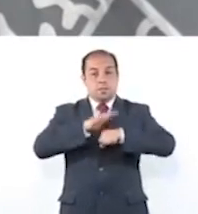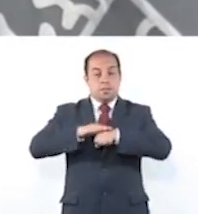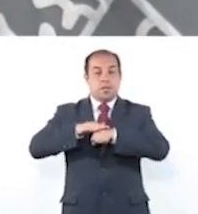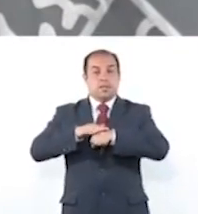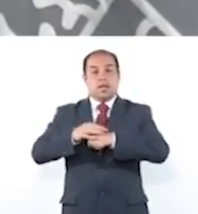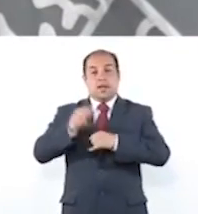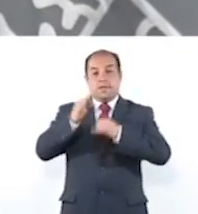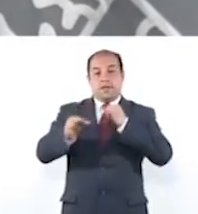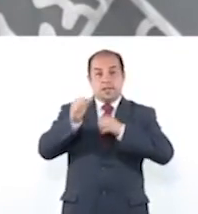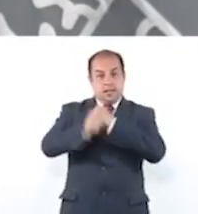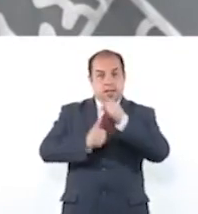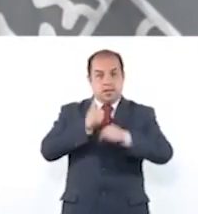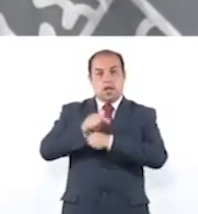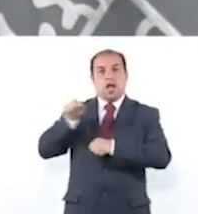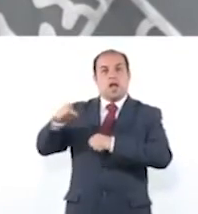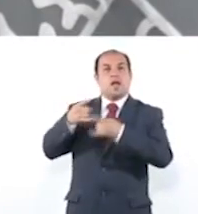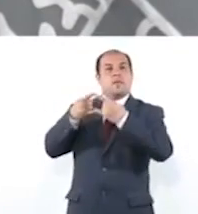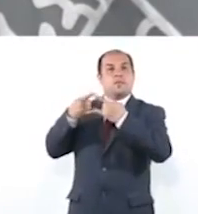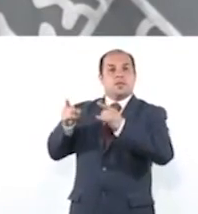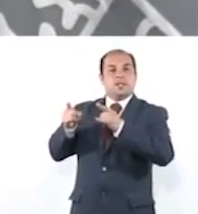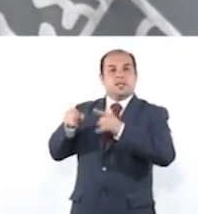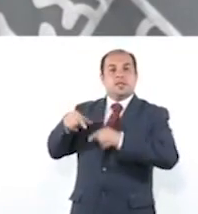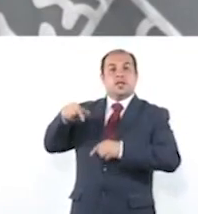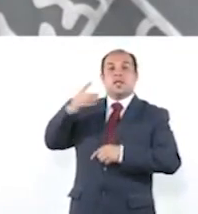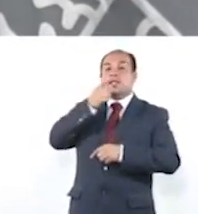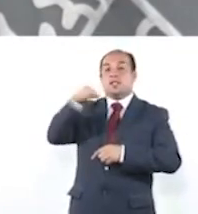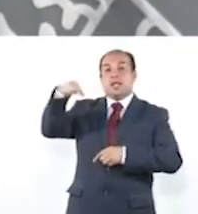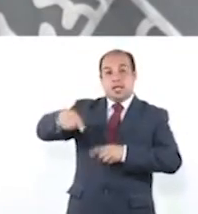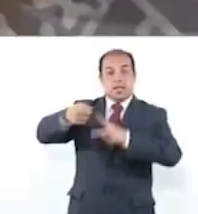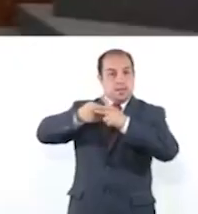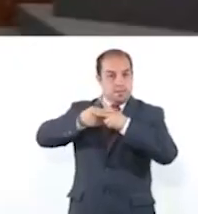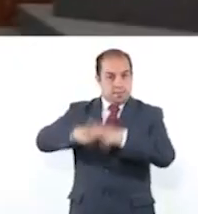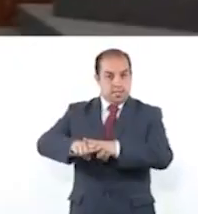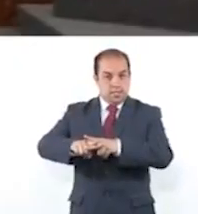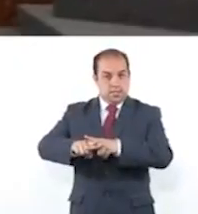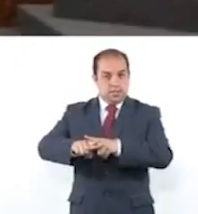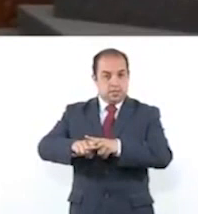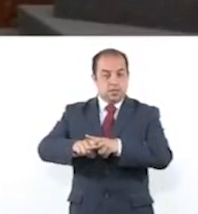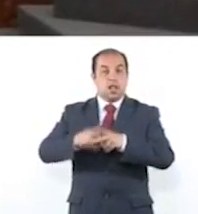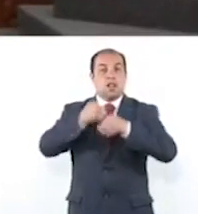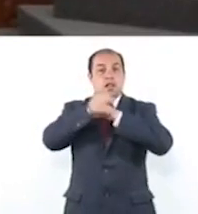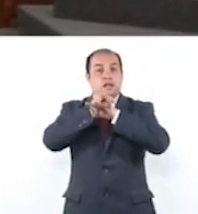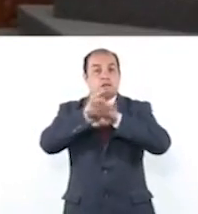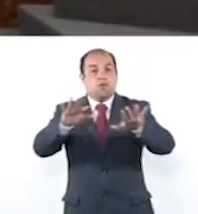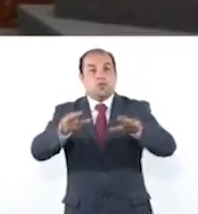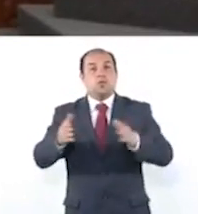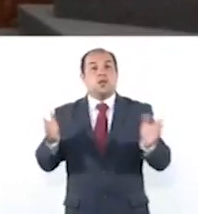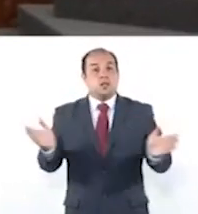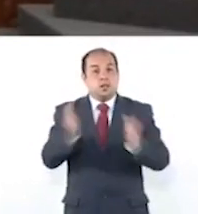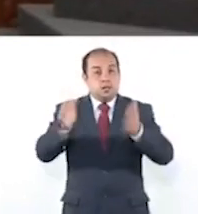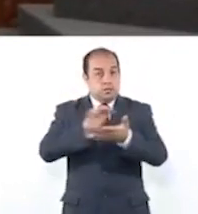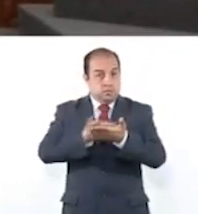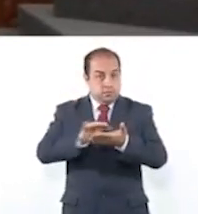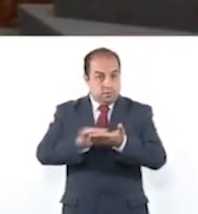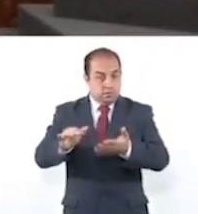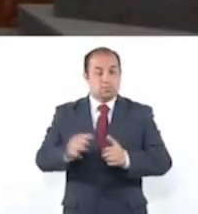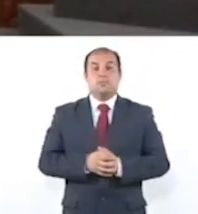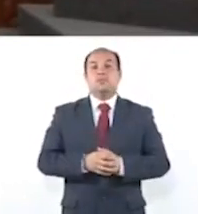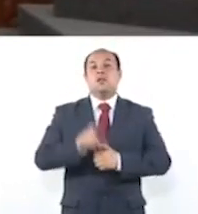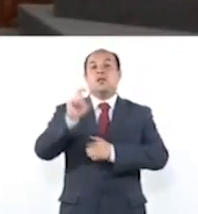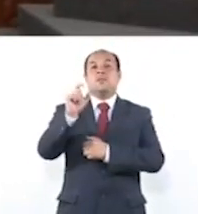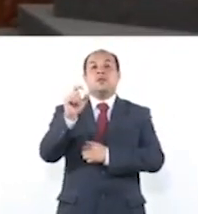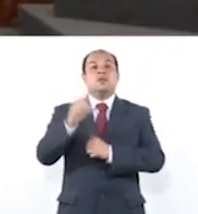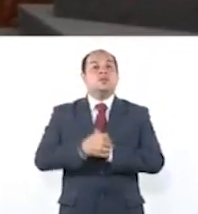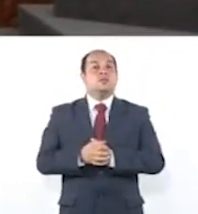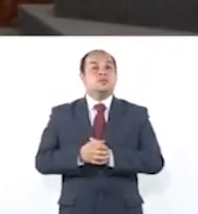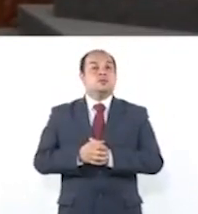puerta, para decir: desde aquí empieza la gran campaña de fomento a la lectura. 20.